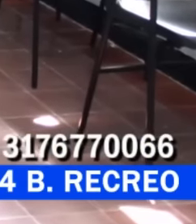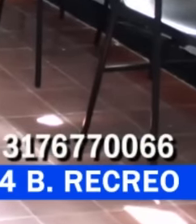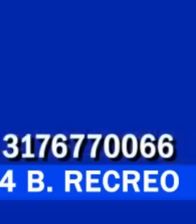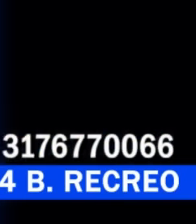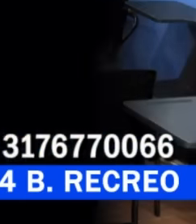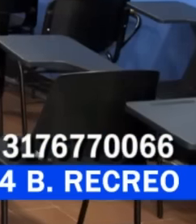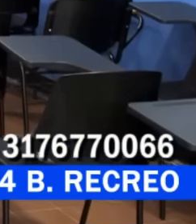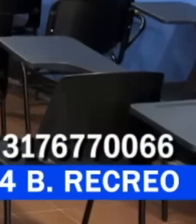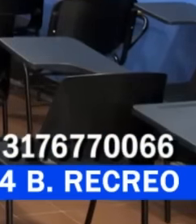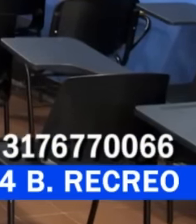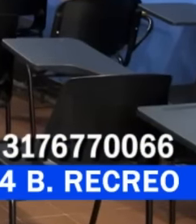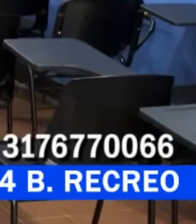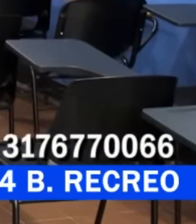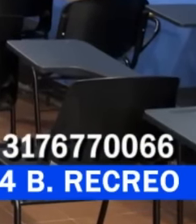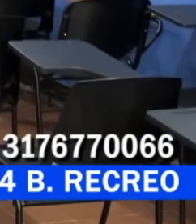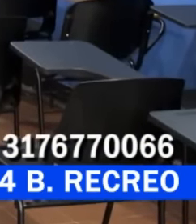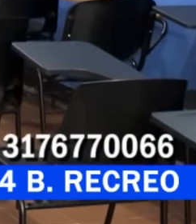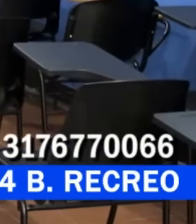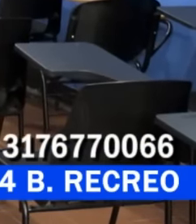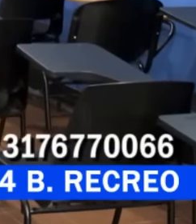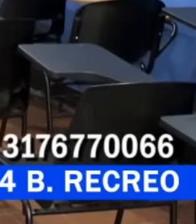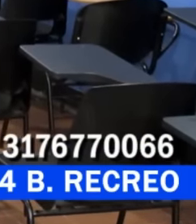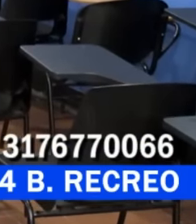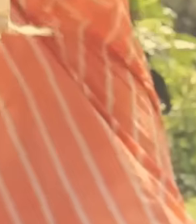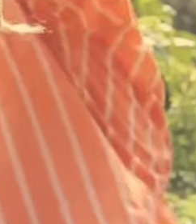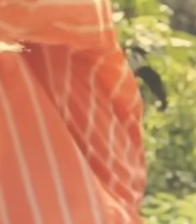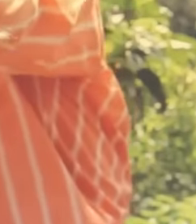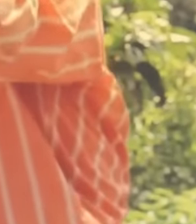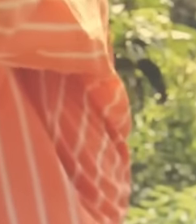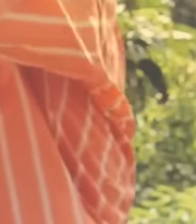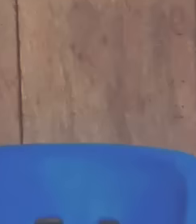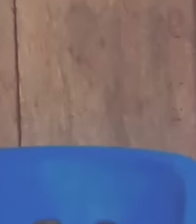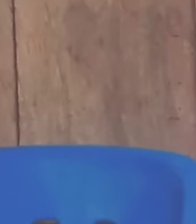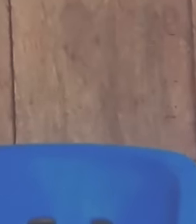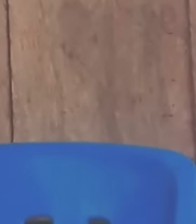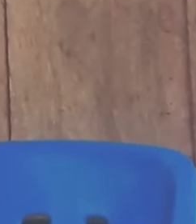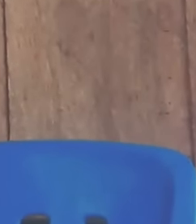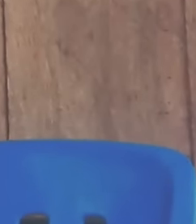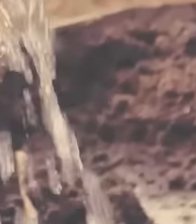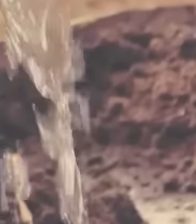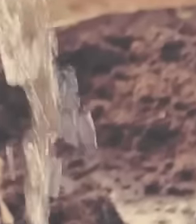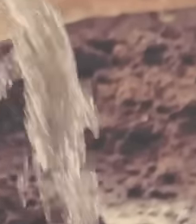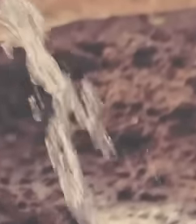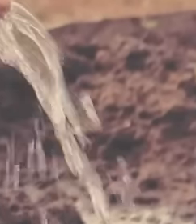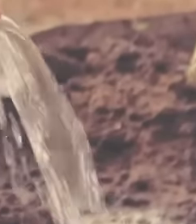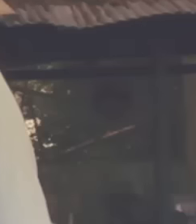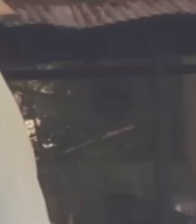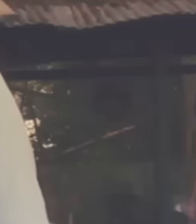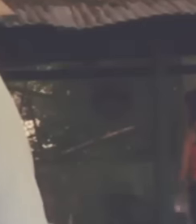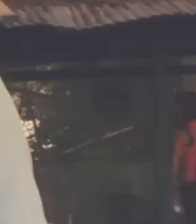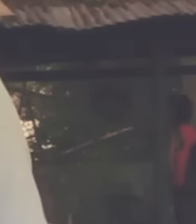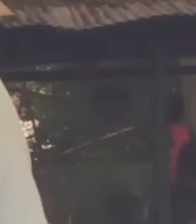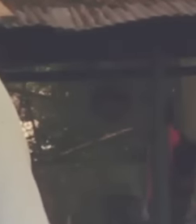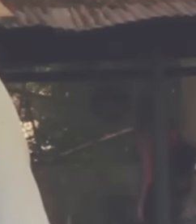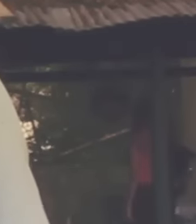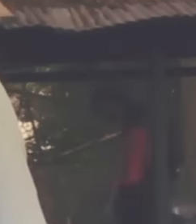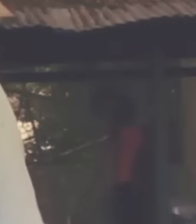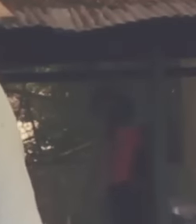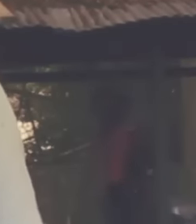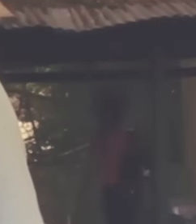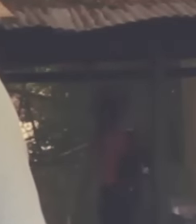informes, carrera 27, número 4634, Barrio Recreo. Hoy los colombianos le están apostando a la paz. Yo digo